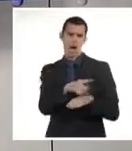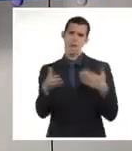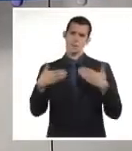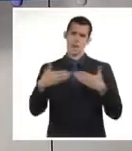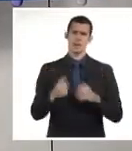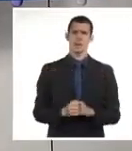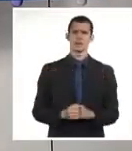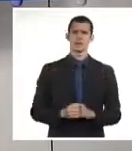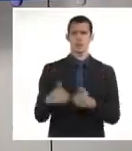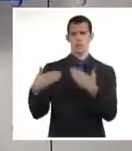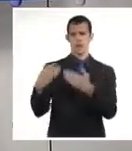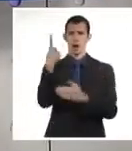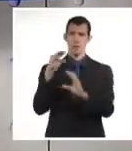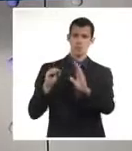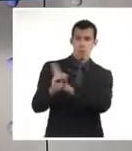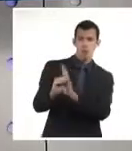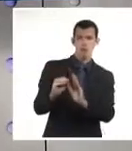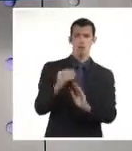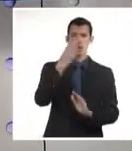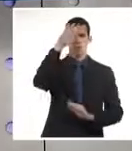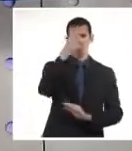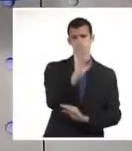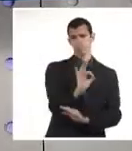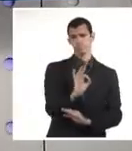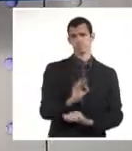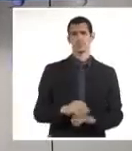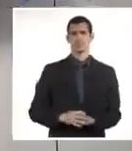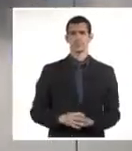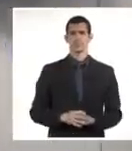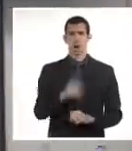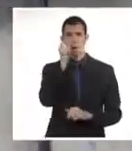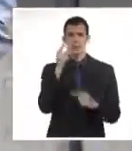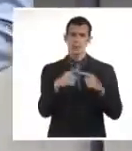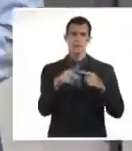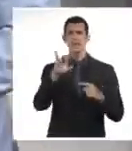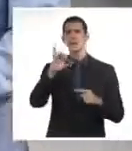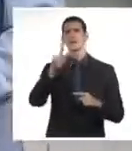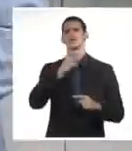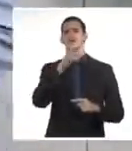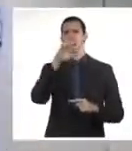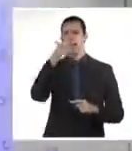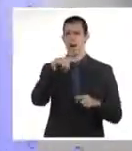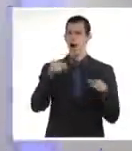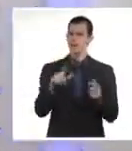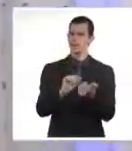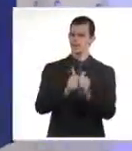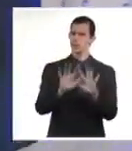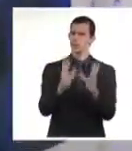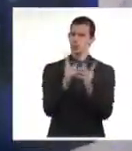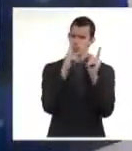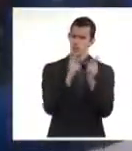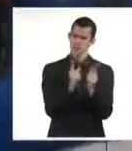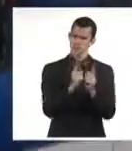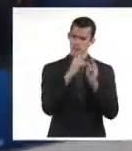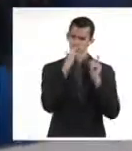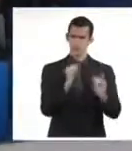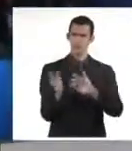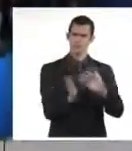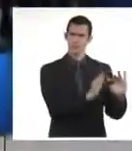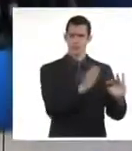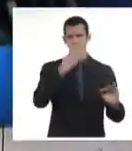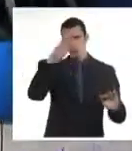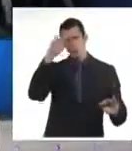gol panameño al minuto 66 de carros ribera y en otras noticias como celebró hoy carrera y caminata por el